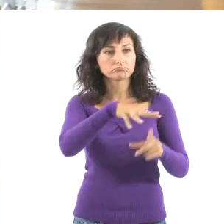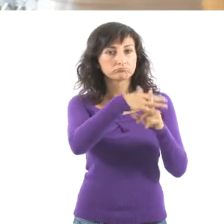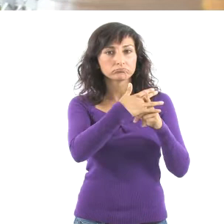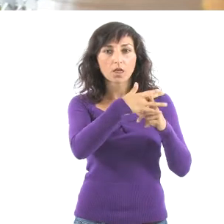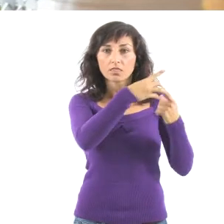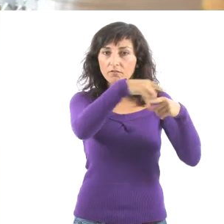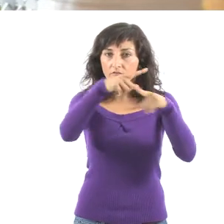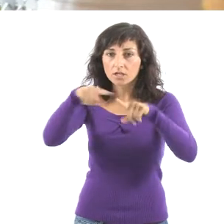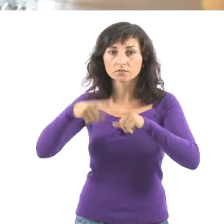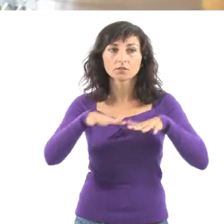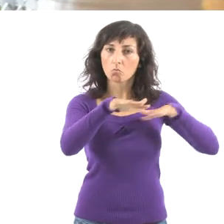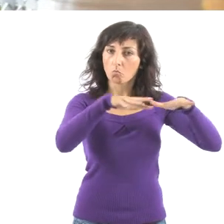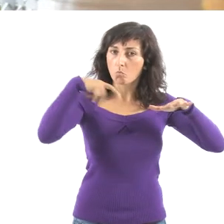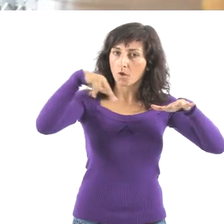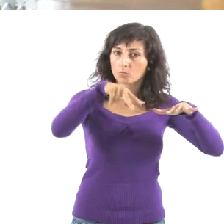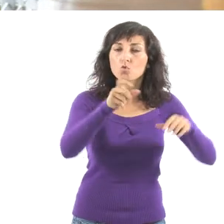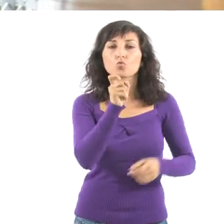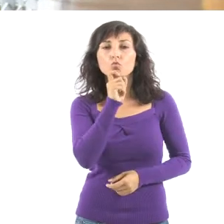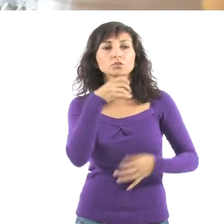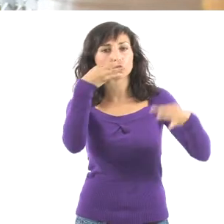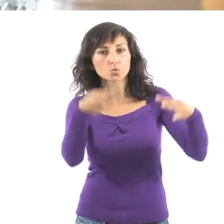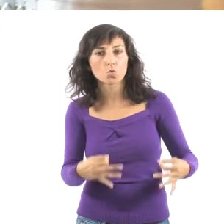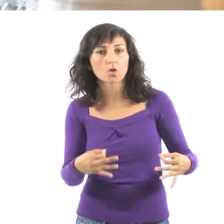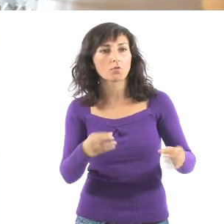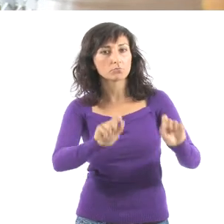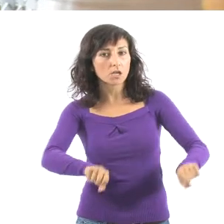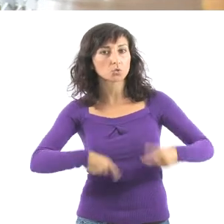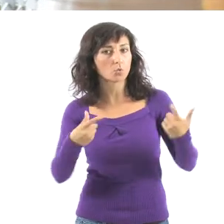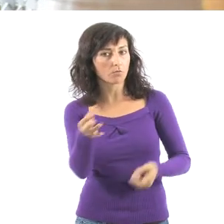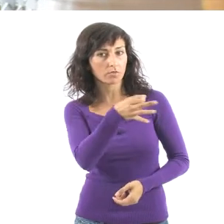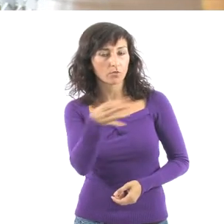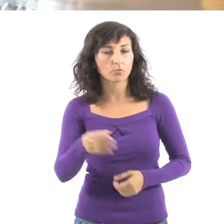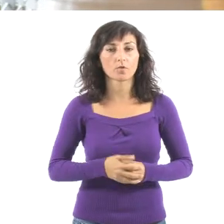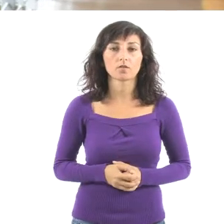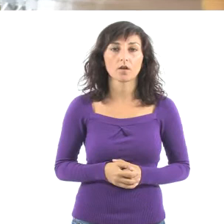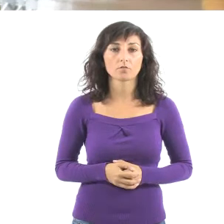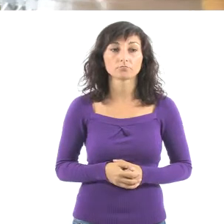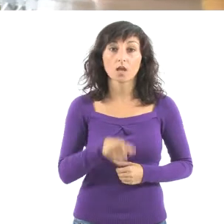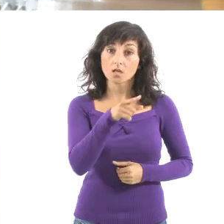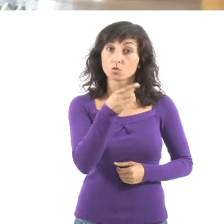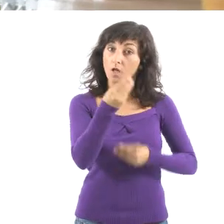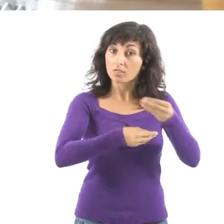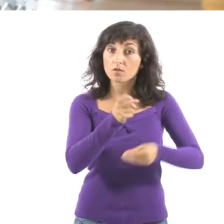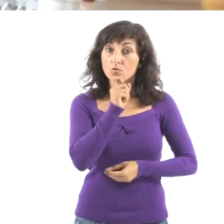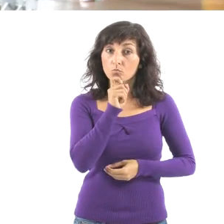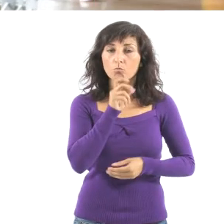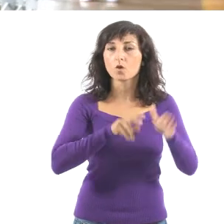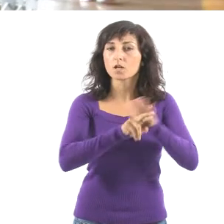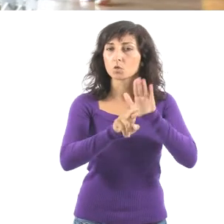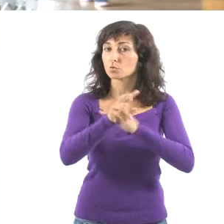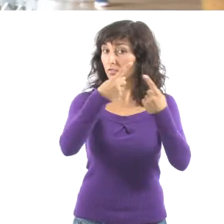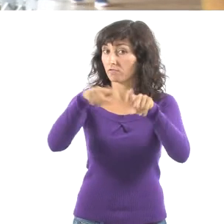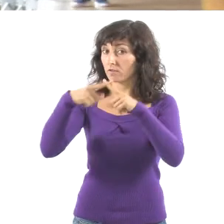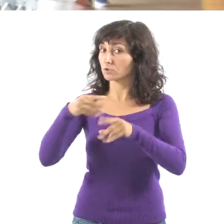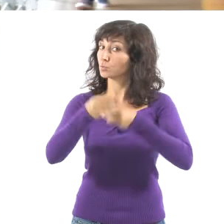forma segura, fluida y eficaz. Para ello puede utilizar distintos recursos. Uno de los más